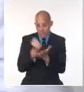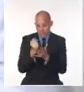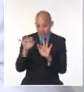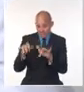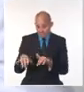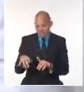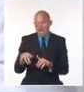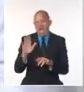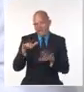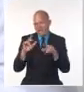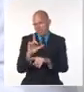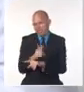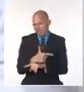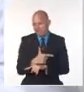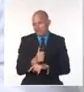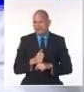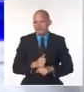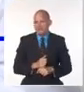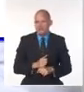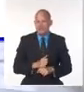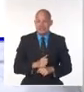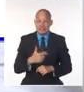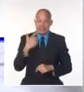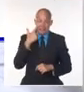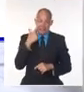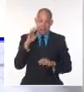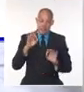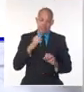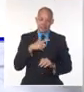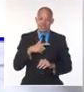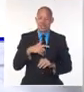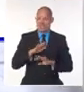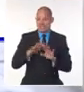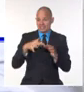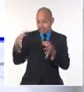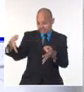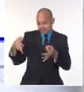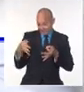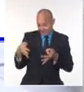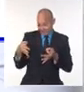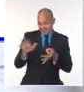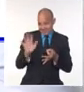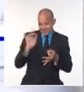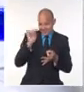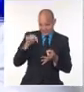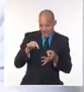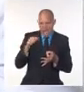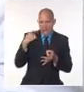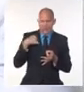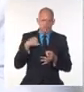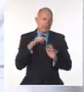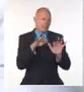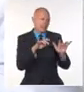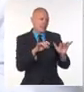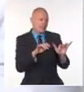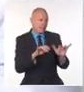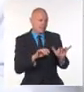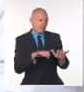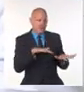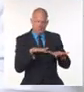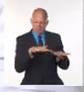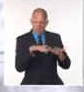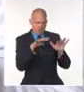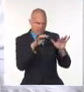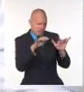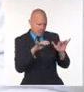docentes. A la vez que se recibe este documento en el bufete, bueno, el bufete elabora esa documentación, la prepara y